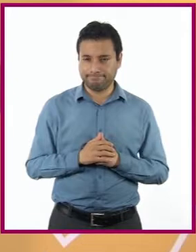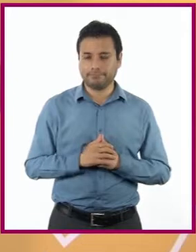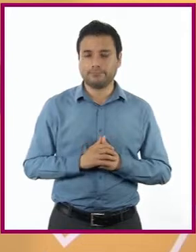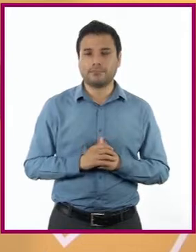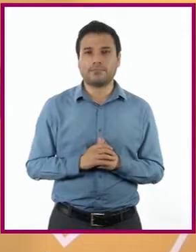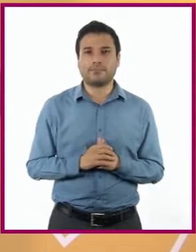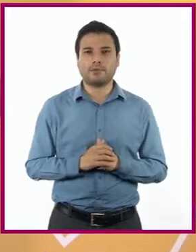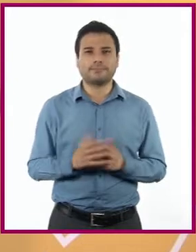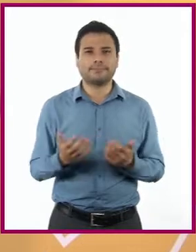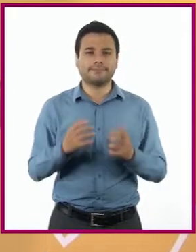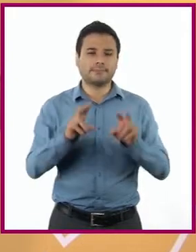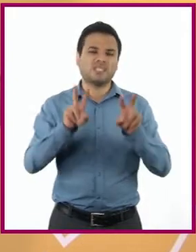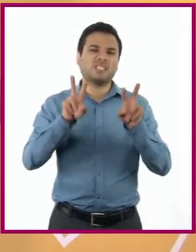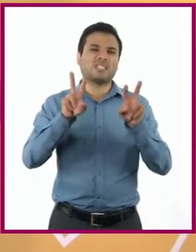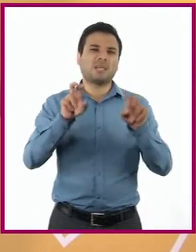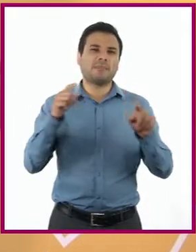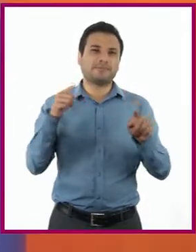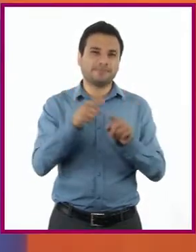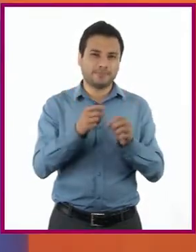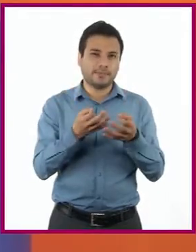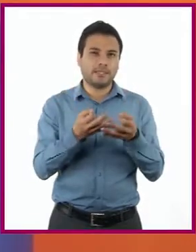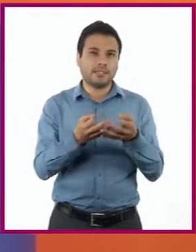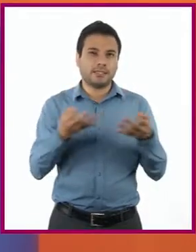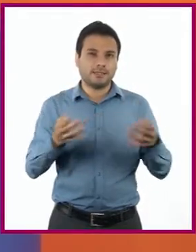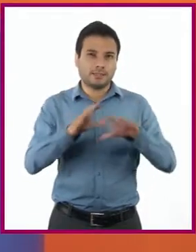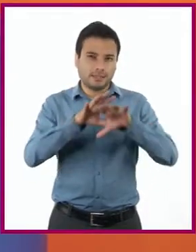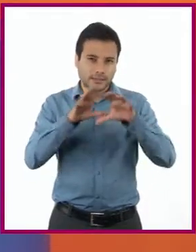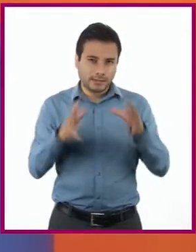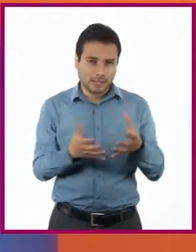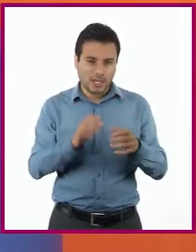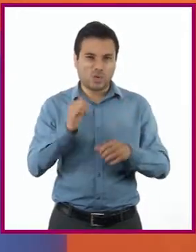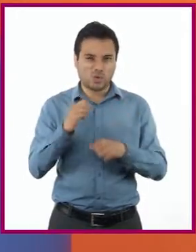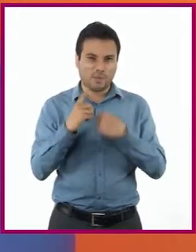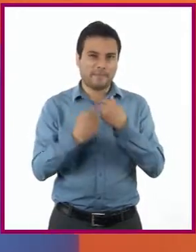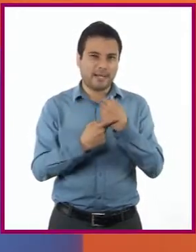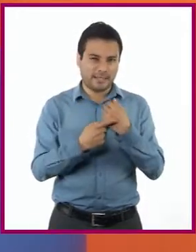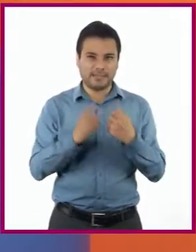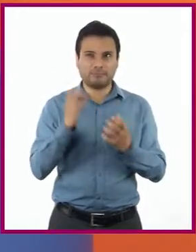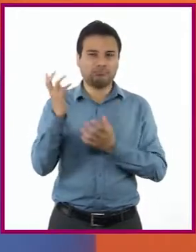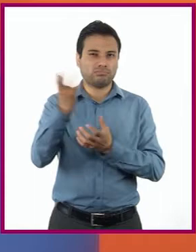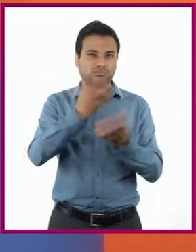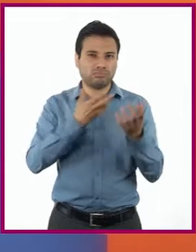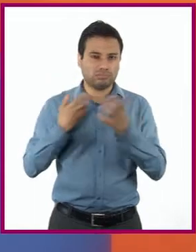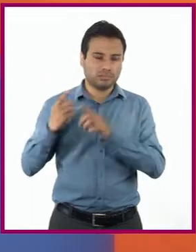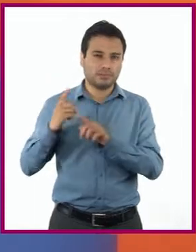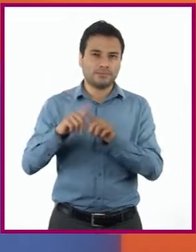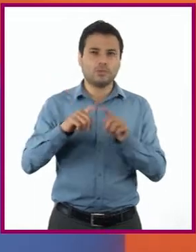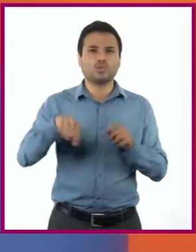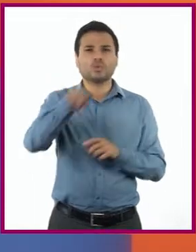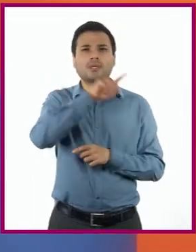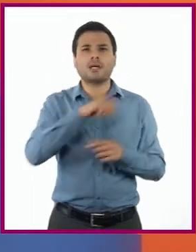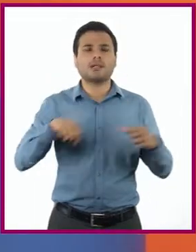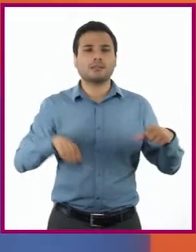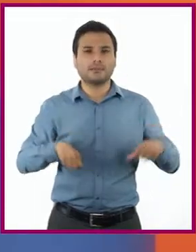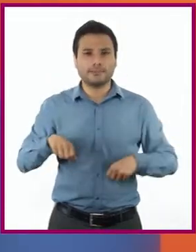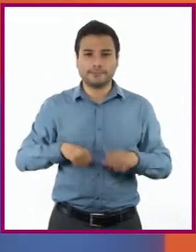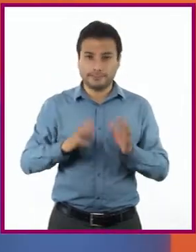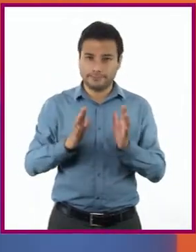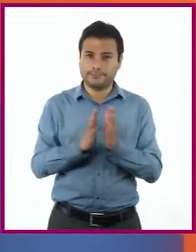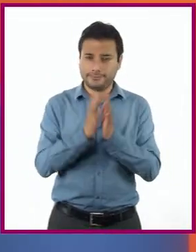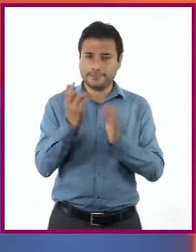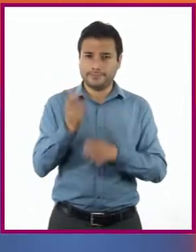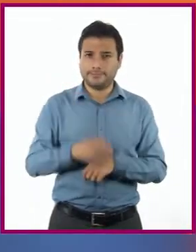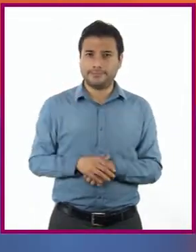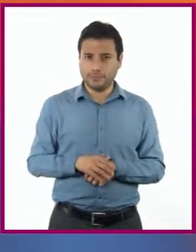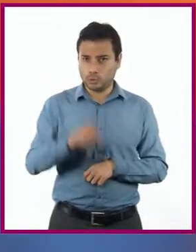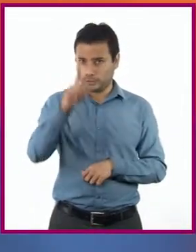la Tierra y los demás planetas. Les recuerdo que es muy importante participar en las actividades de la sesión. Sugerimos que